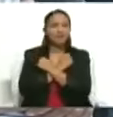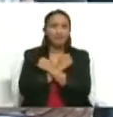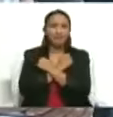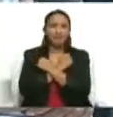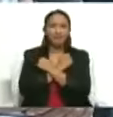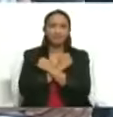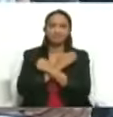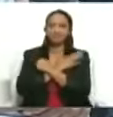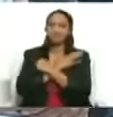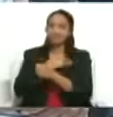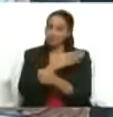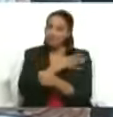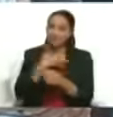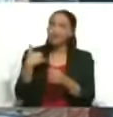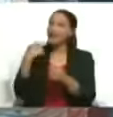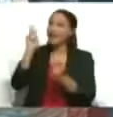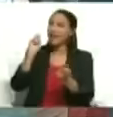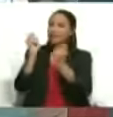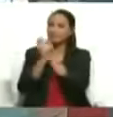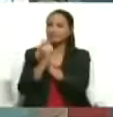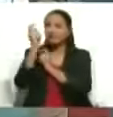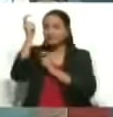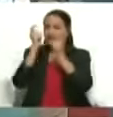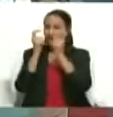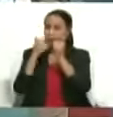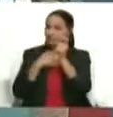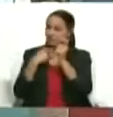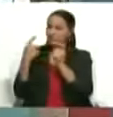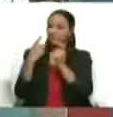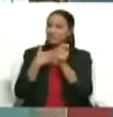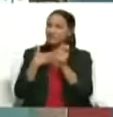tú, todo tú, quien me acompañara.